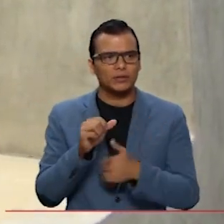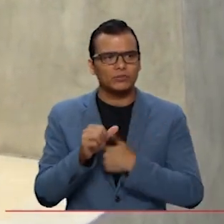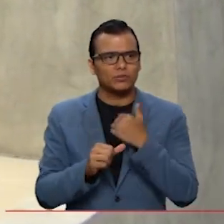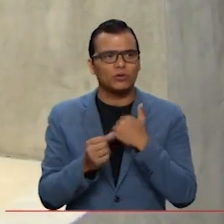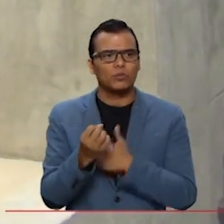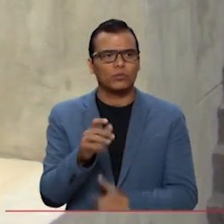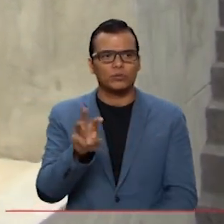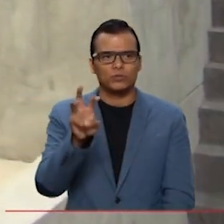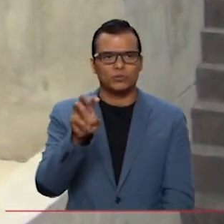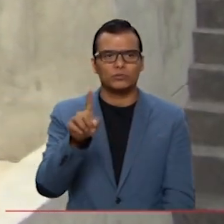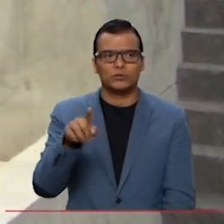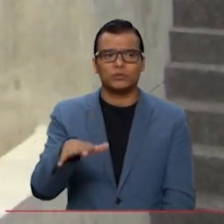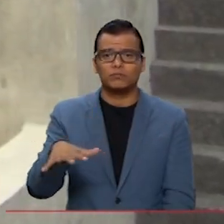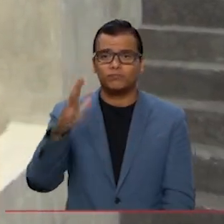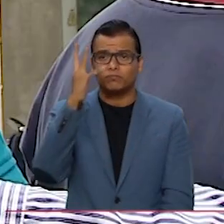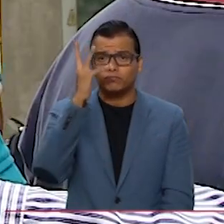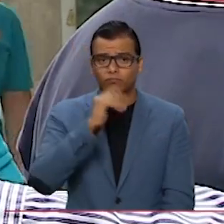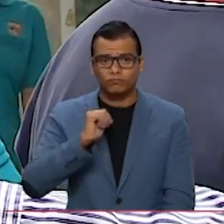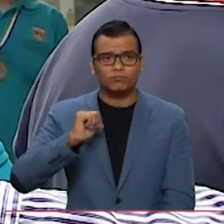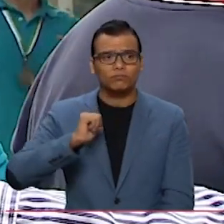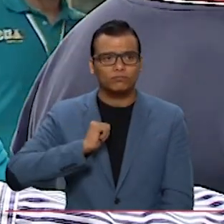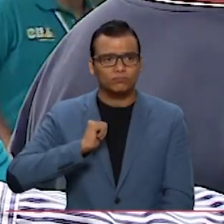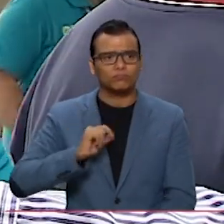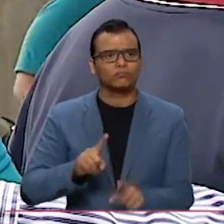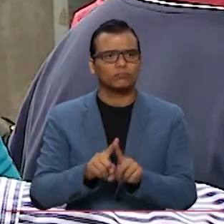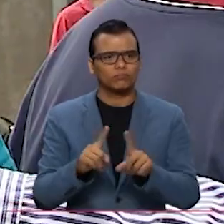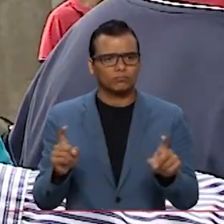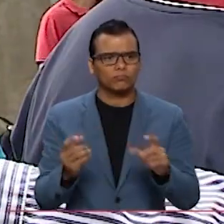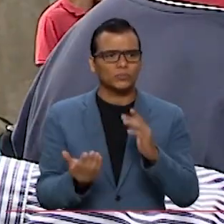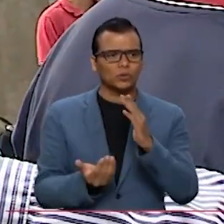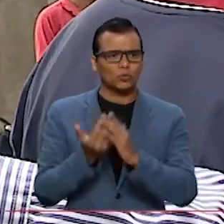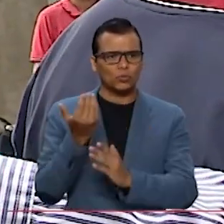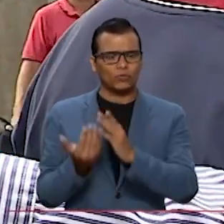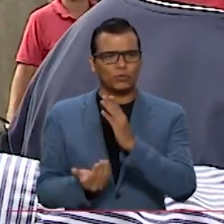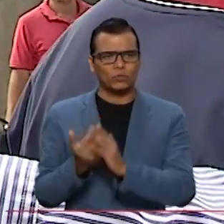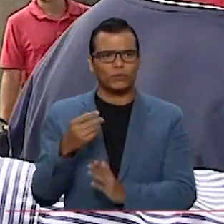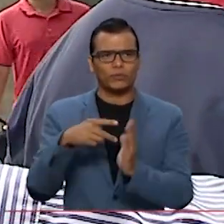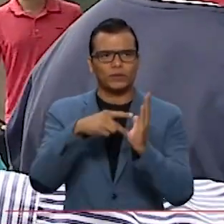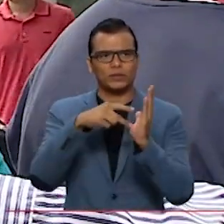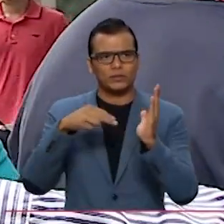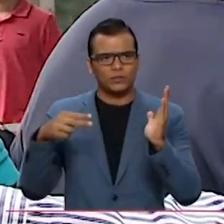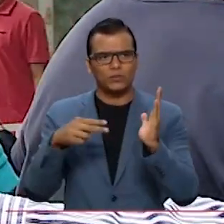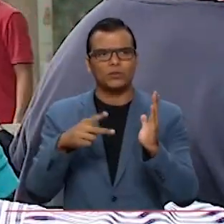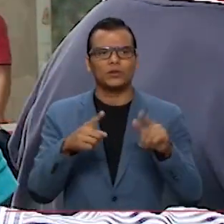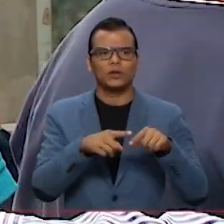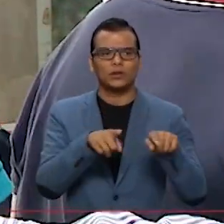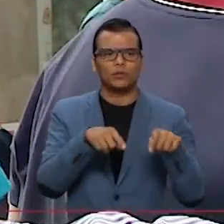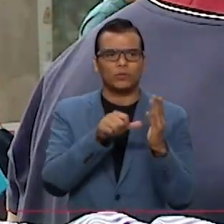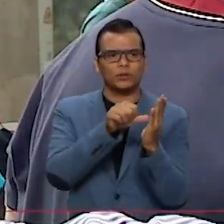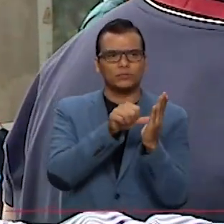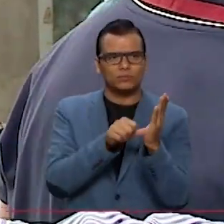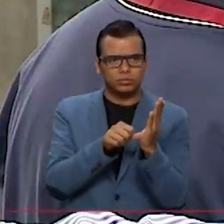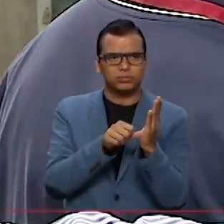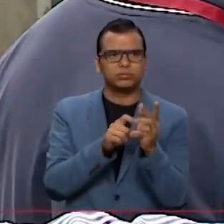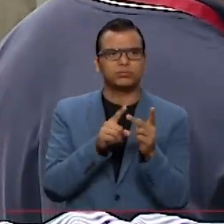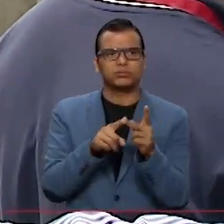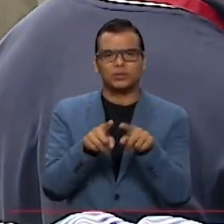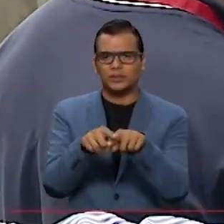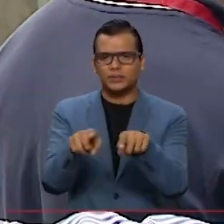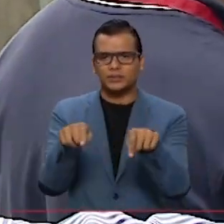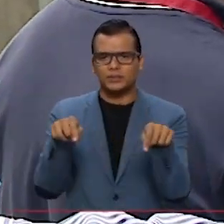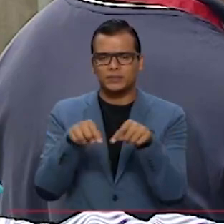metros cuadrados, con una dotación de tecnología que cuenta con quirófanos, rayos X, salas para